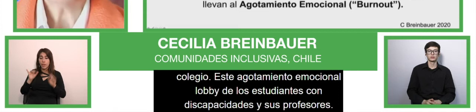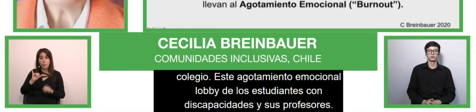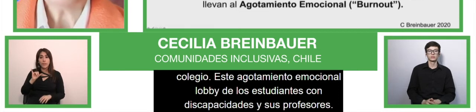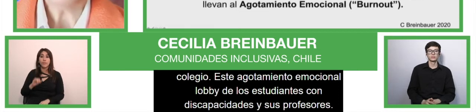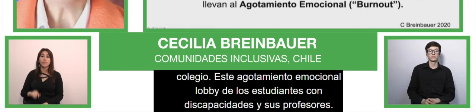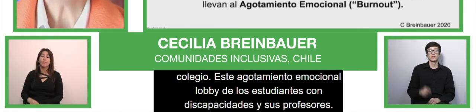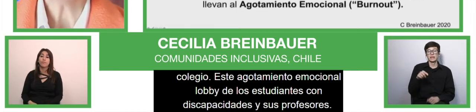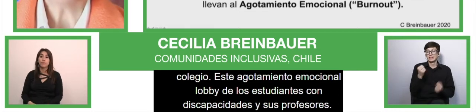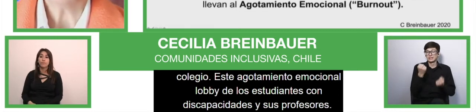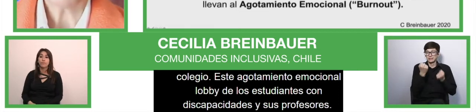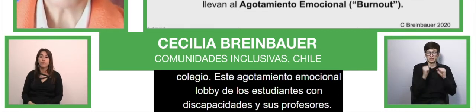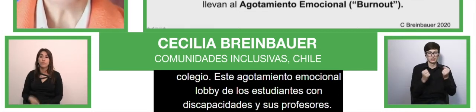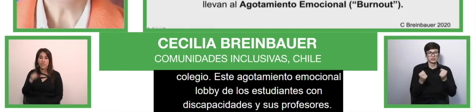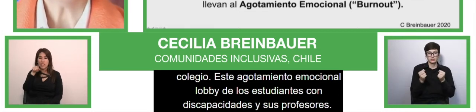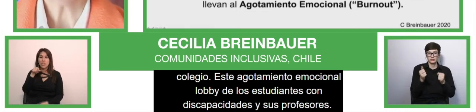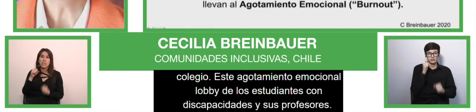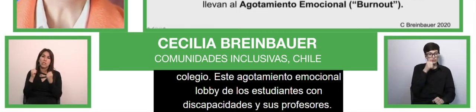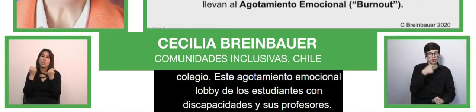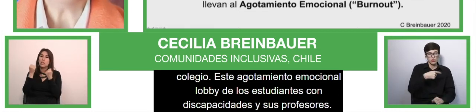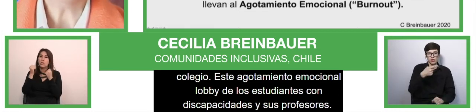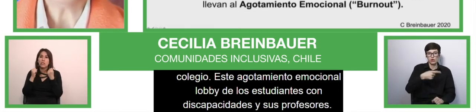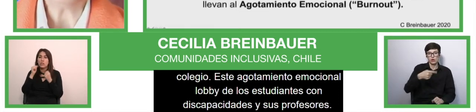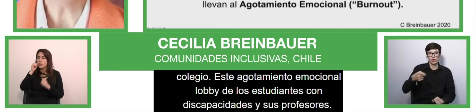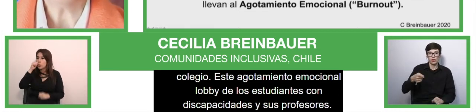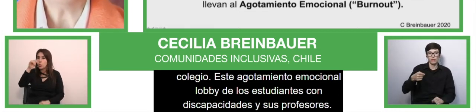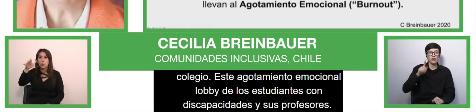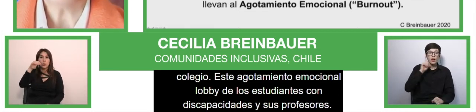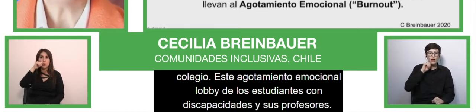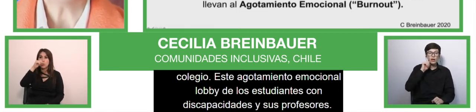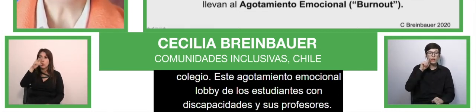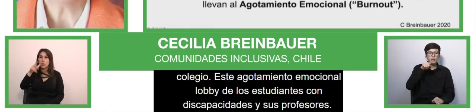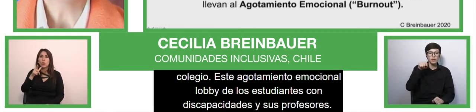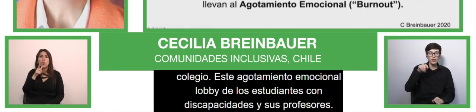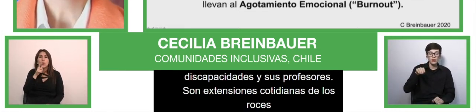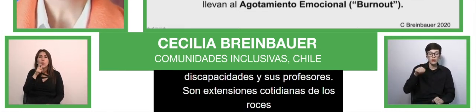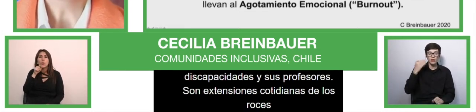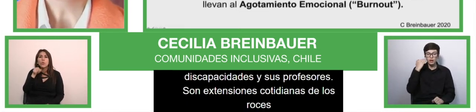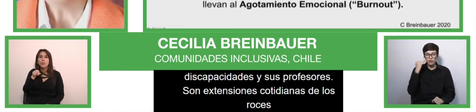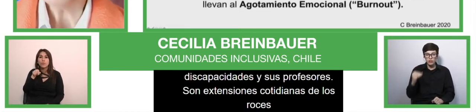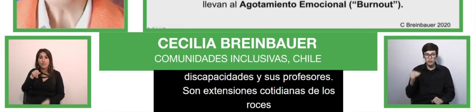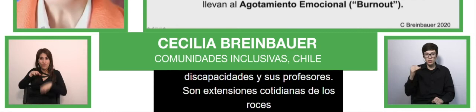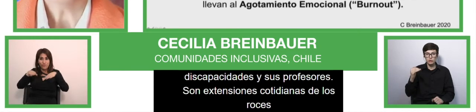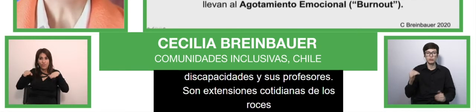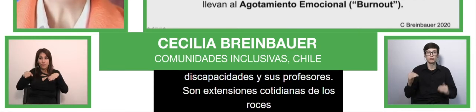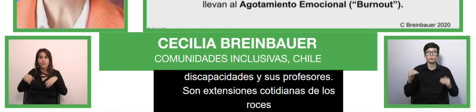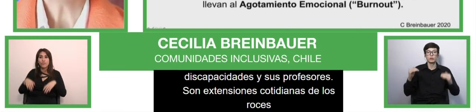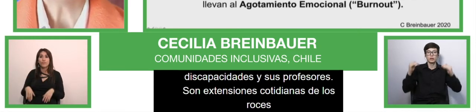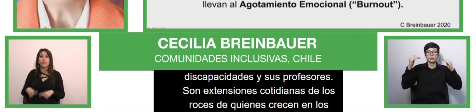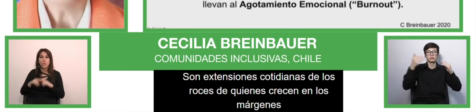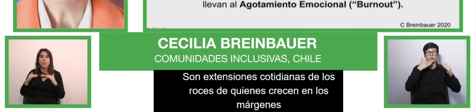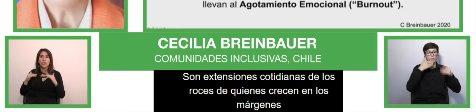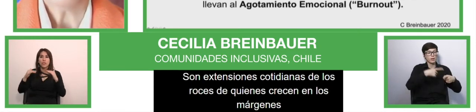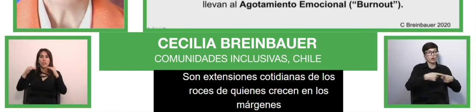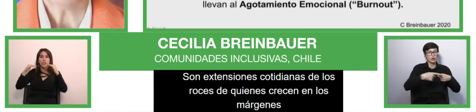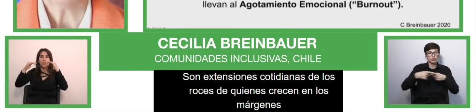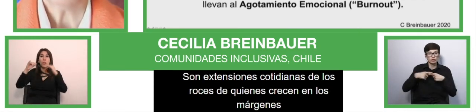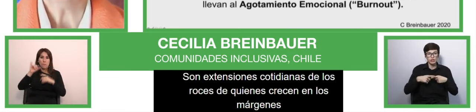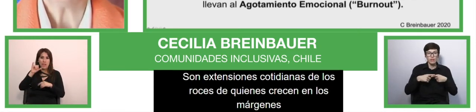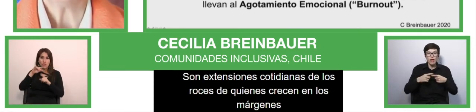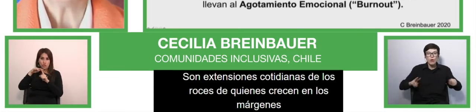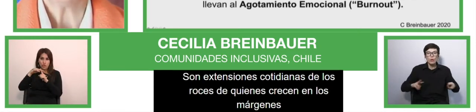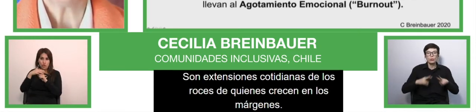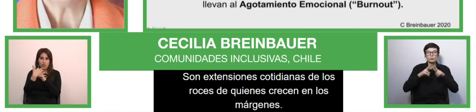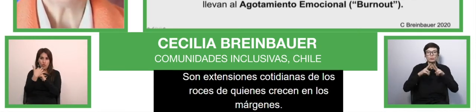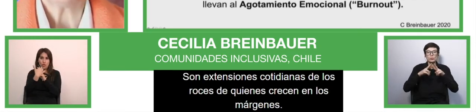las tensiones cotidianas de los roces entre quienes crecen en los márgenes y una sociedad construida para la